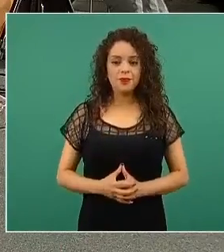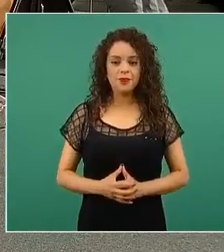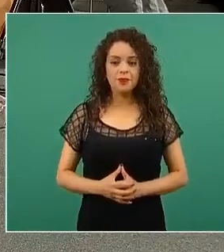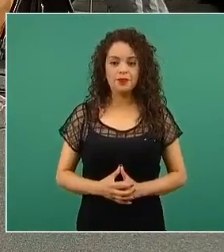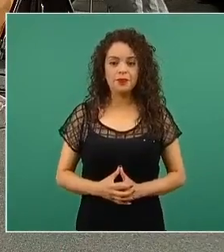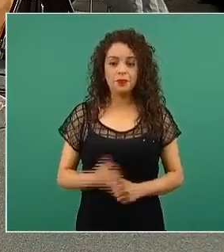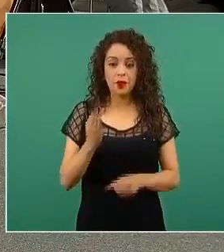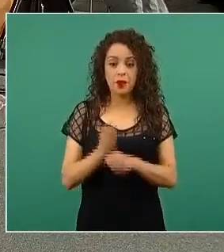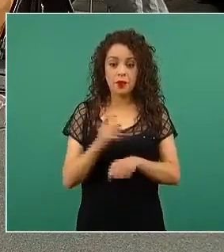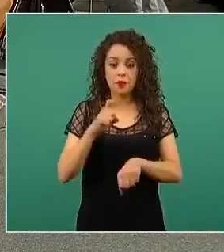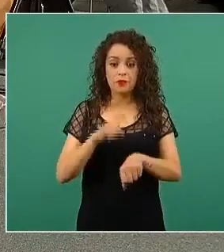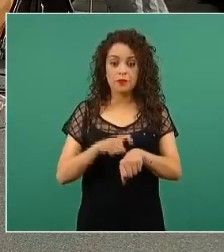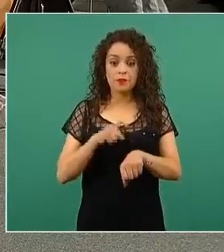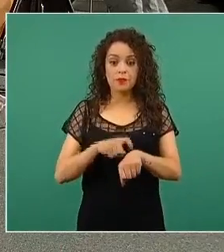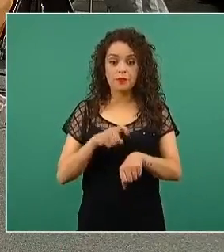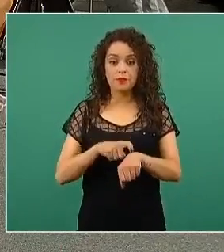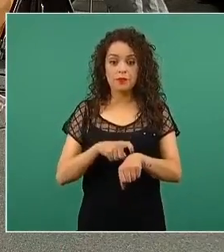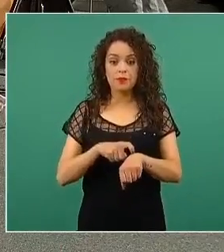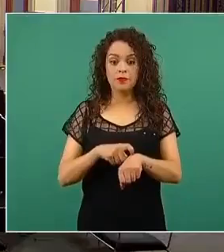Son las